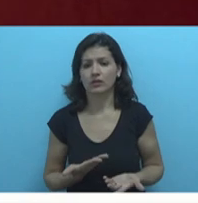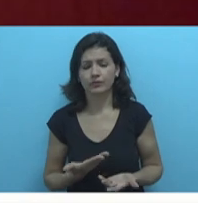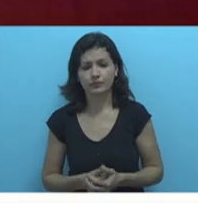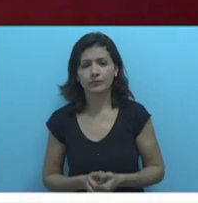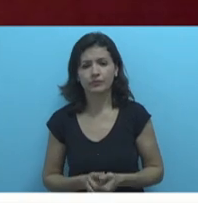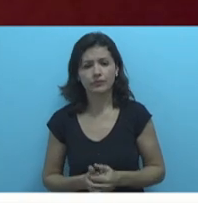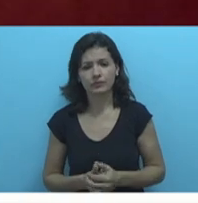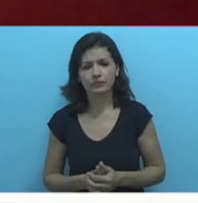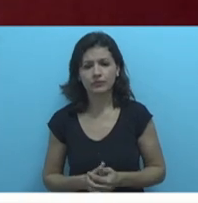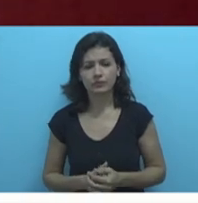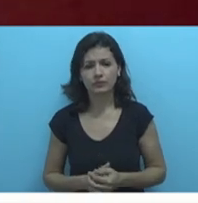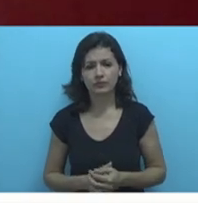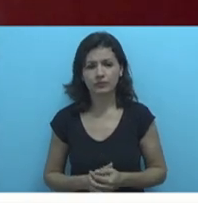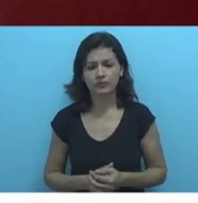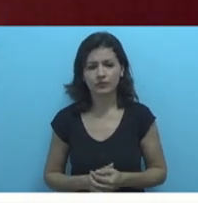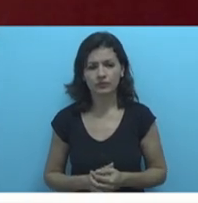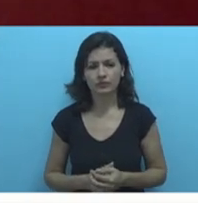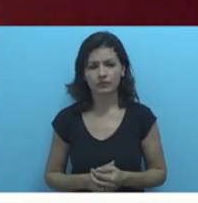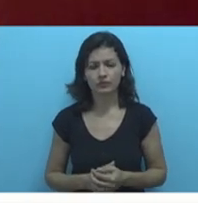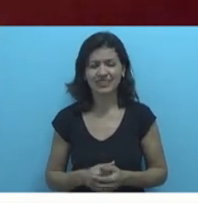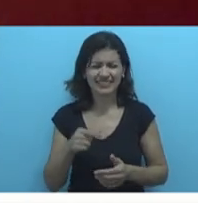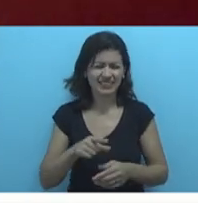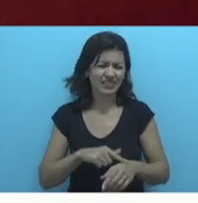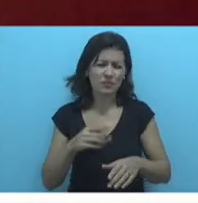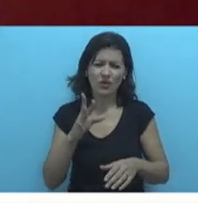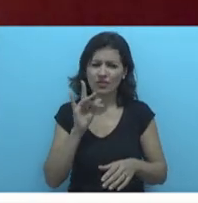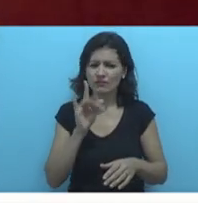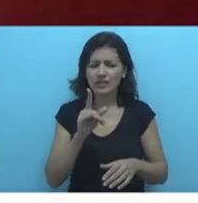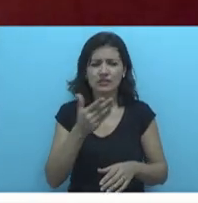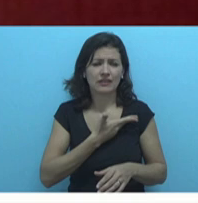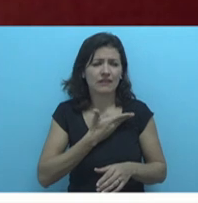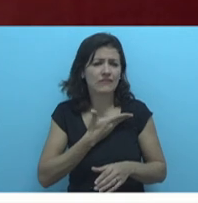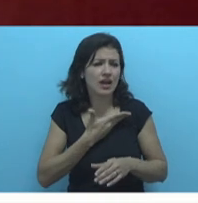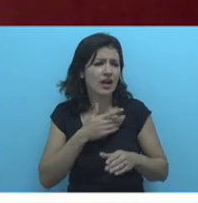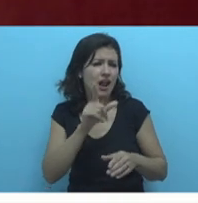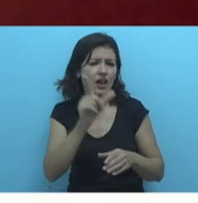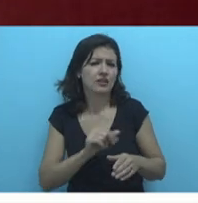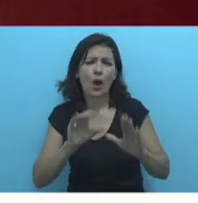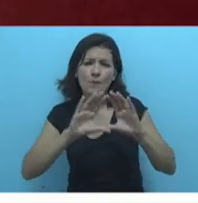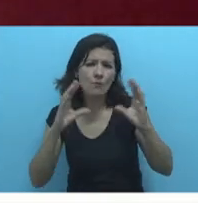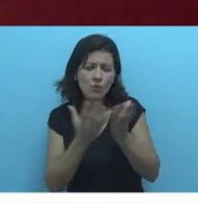difíciles para Santa Fe, para la Argentina y para el mundo. Así que con